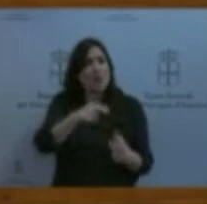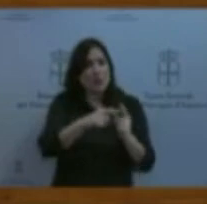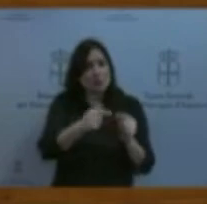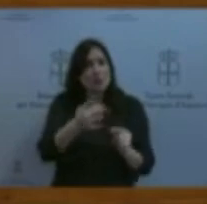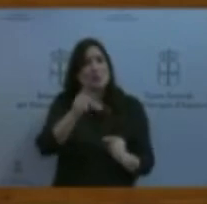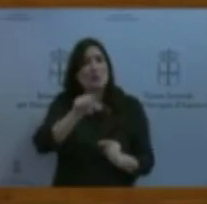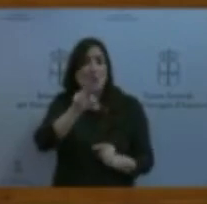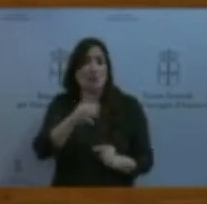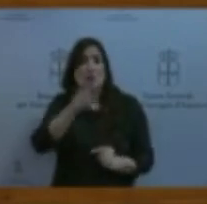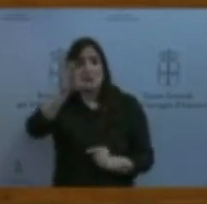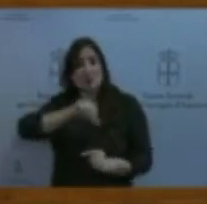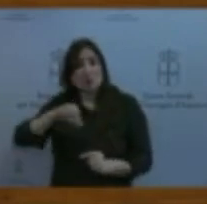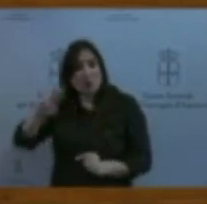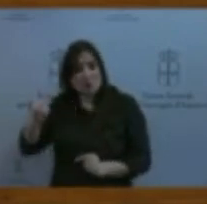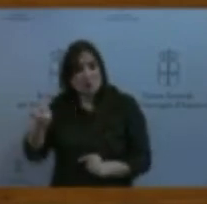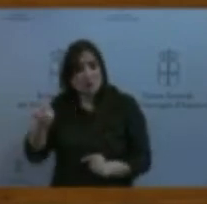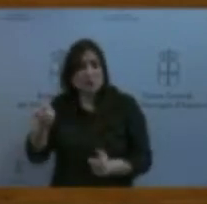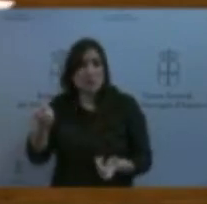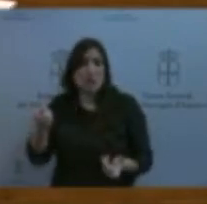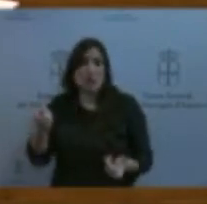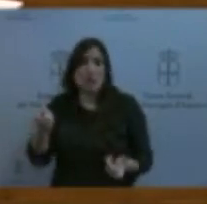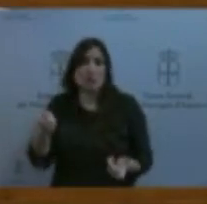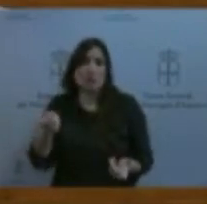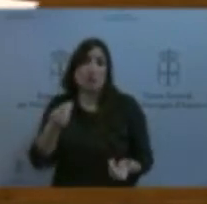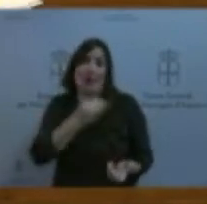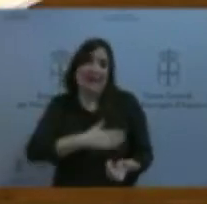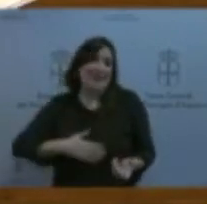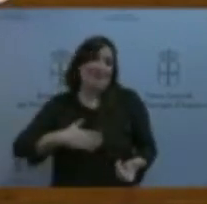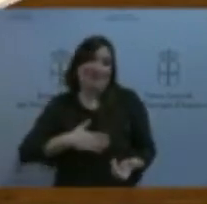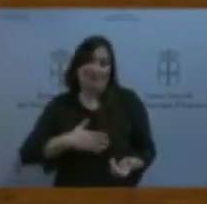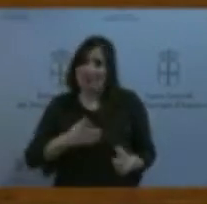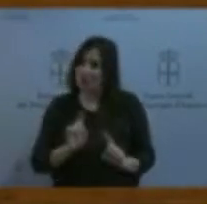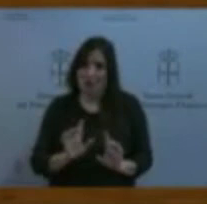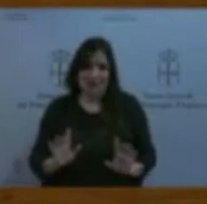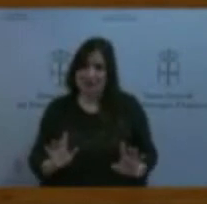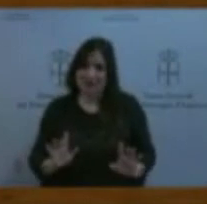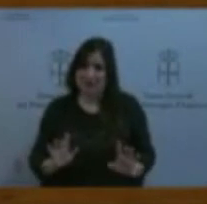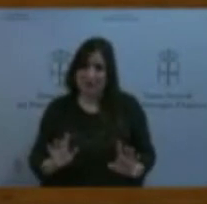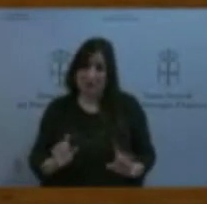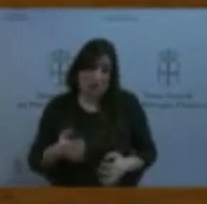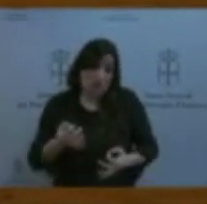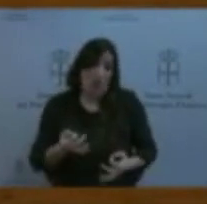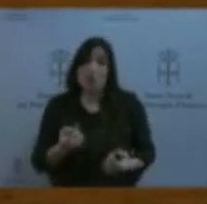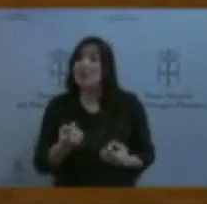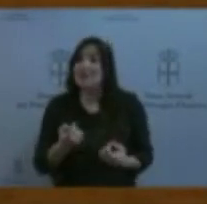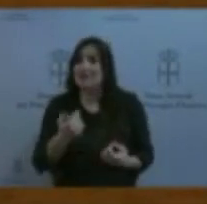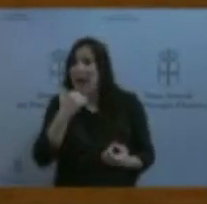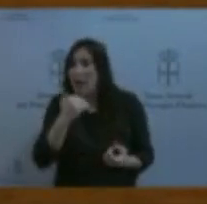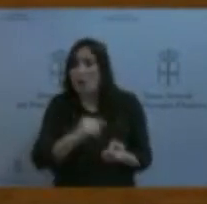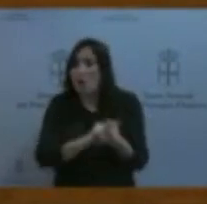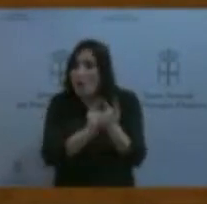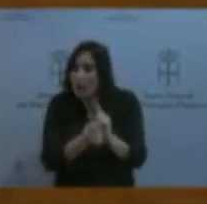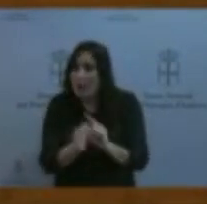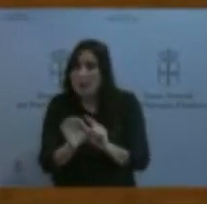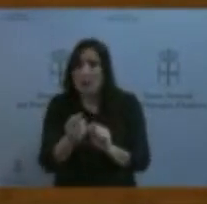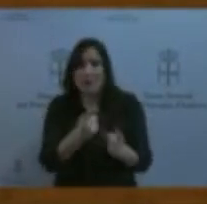absoluto satisfactorios y probablemente haya que cambiar o sea preciso recabar de nuevo una